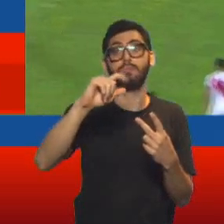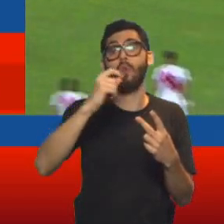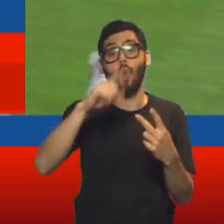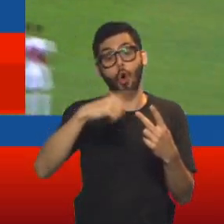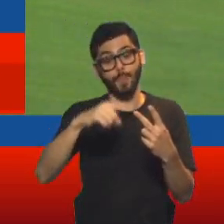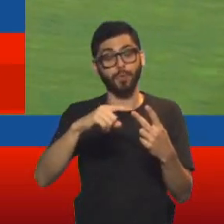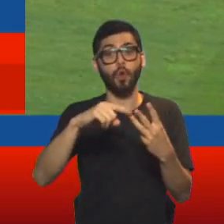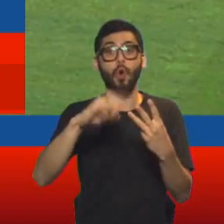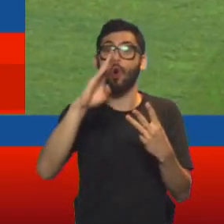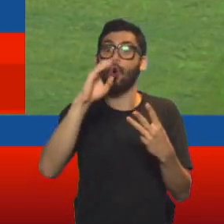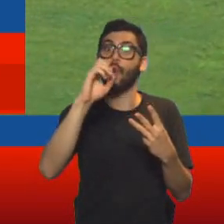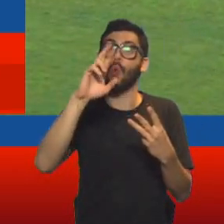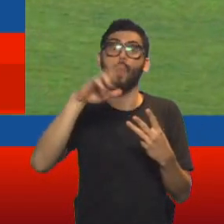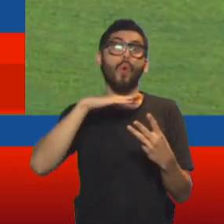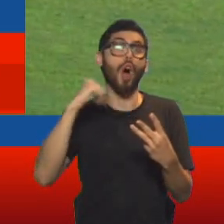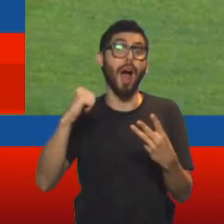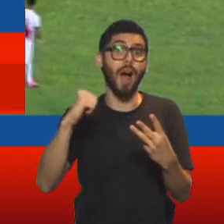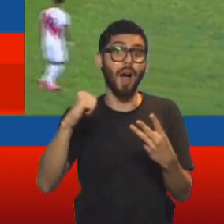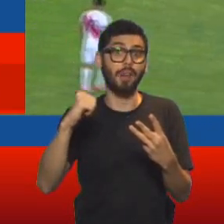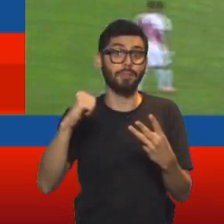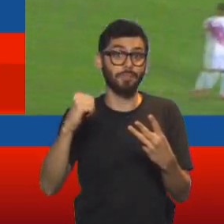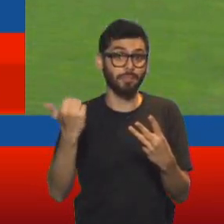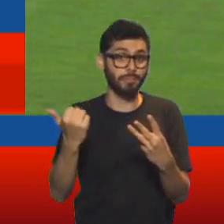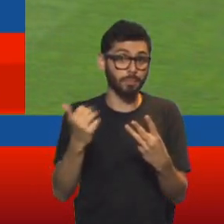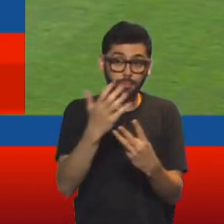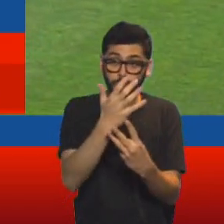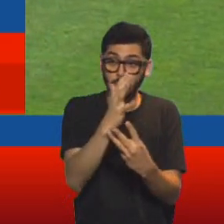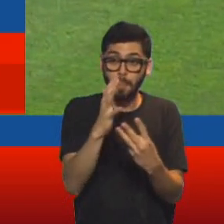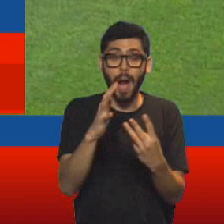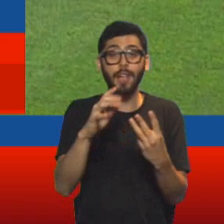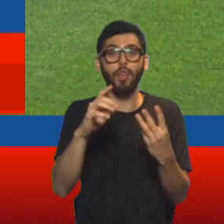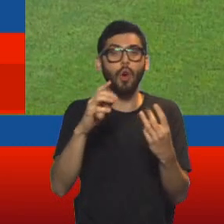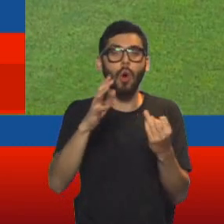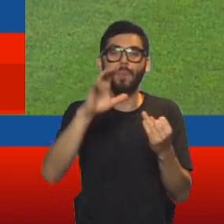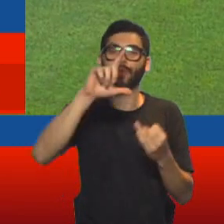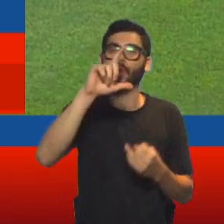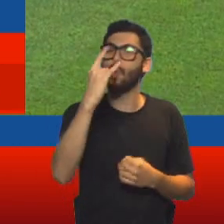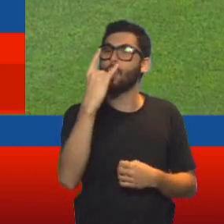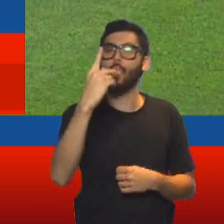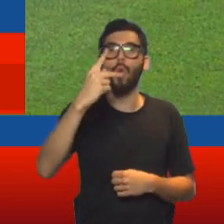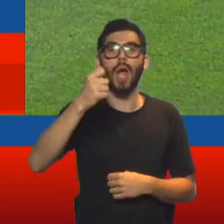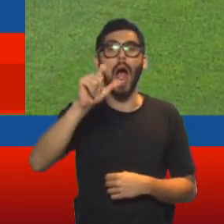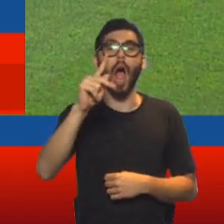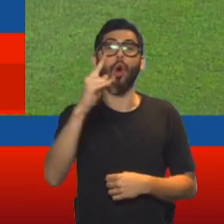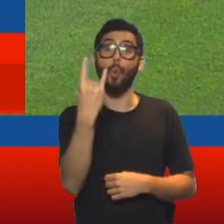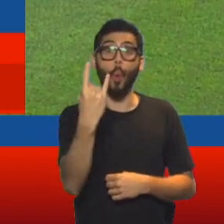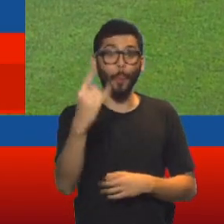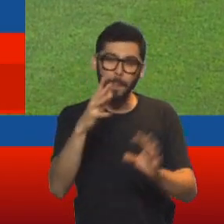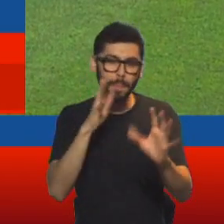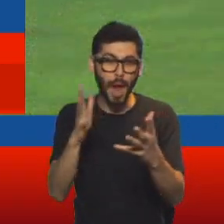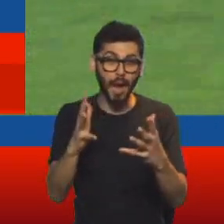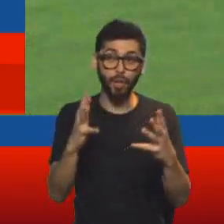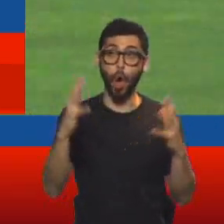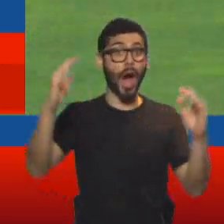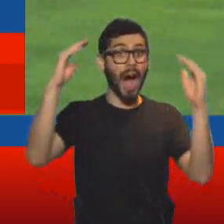está Borja. Todos con características similares a Lukaku. Un hombre grande, fortalecedor en